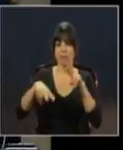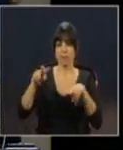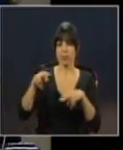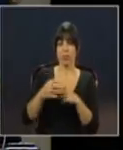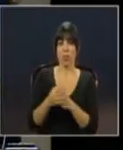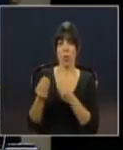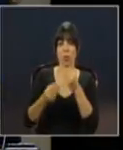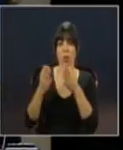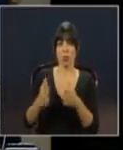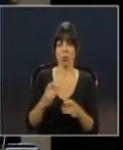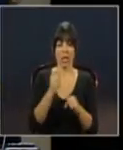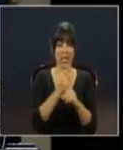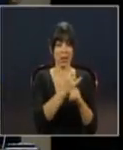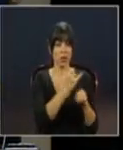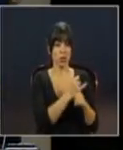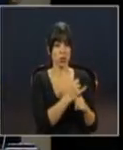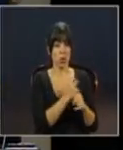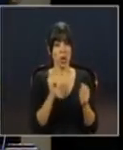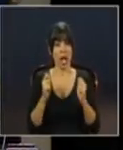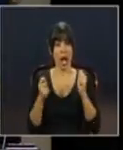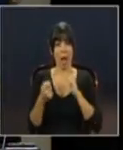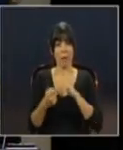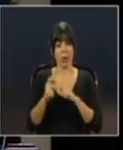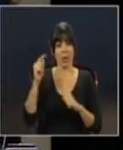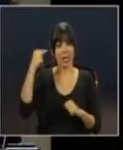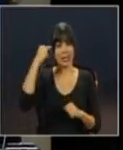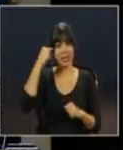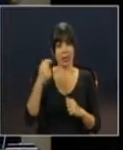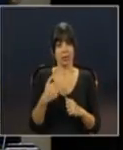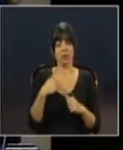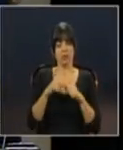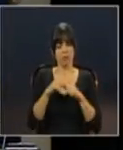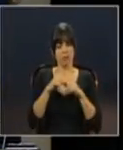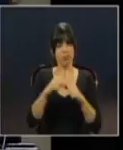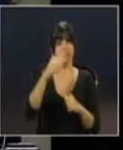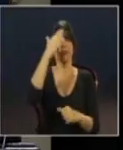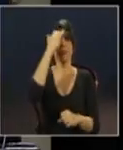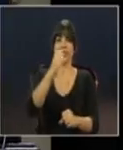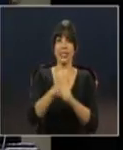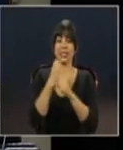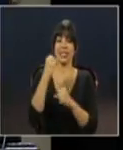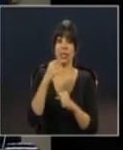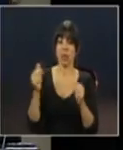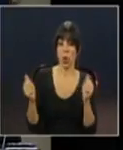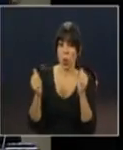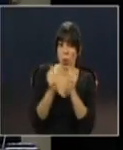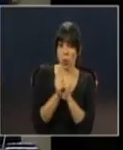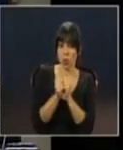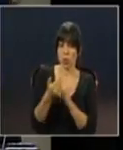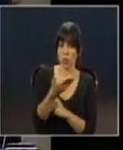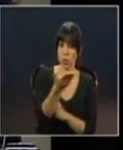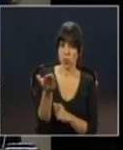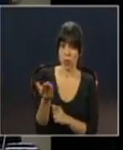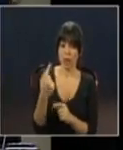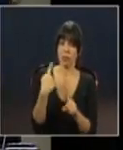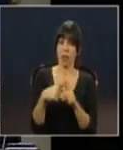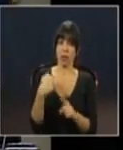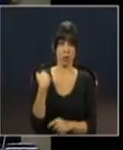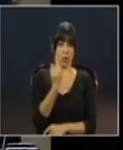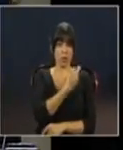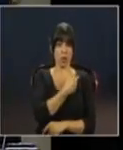la institucionalidad y la transformación del Estado, mantengo la convicción de que juntos, ustedes y